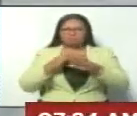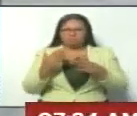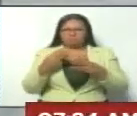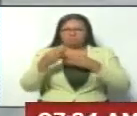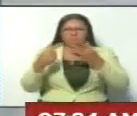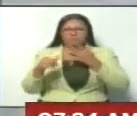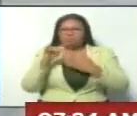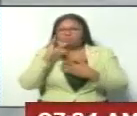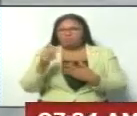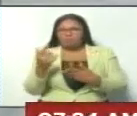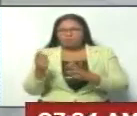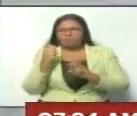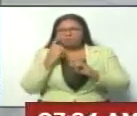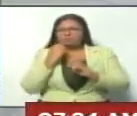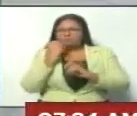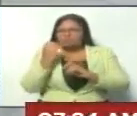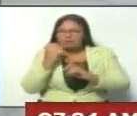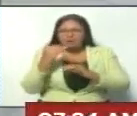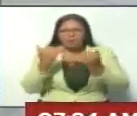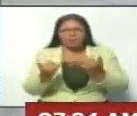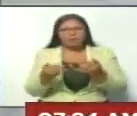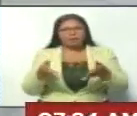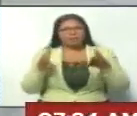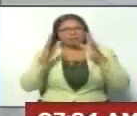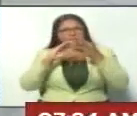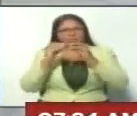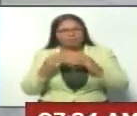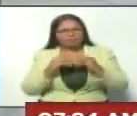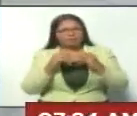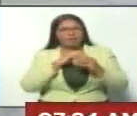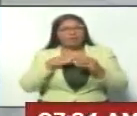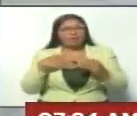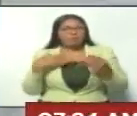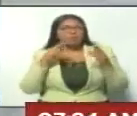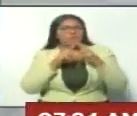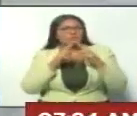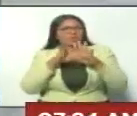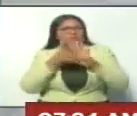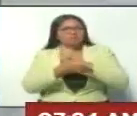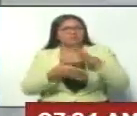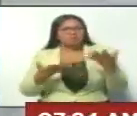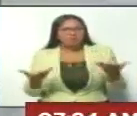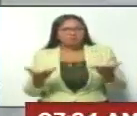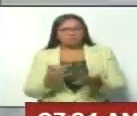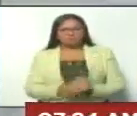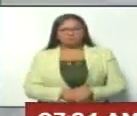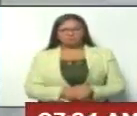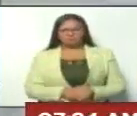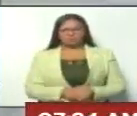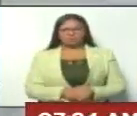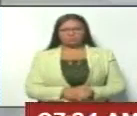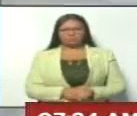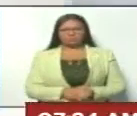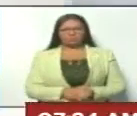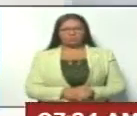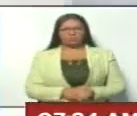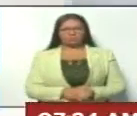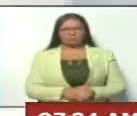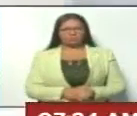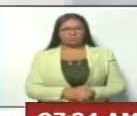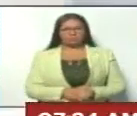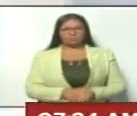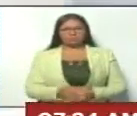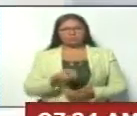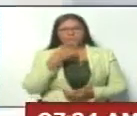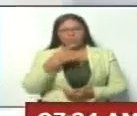generaron informaciones recientemente con respecto a la estatua y queremos conocer cuál es el estatus y qué ocurrió realmente.